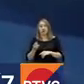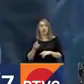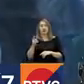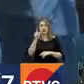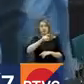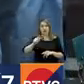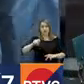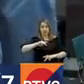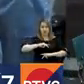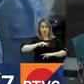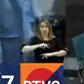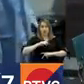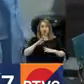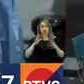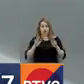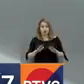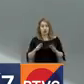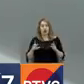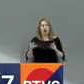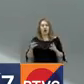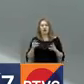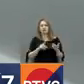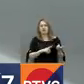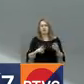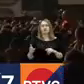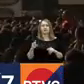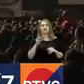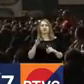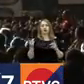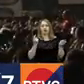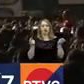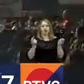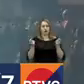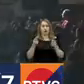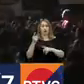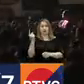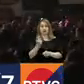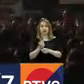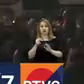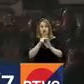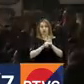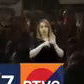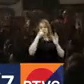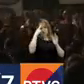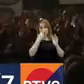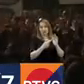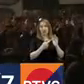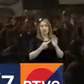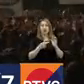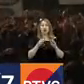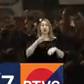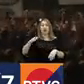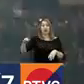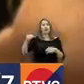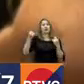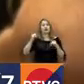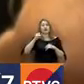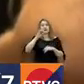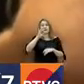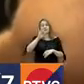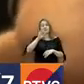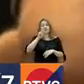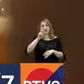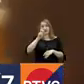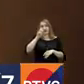establecimientos alistan los controles para no incumplir la norma en antioquia por ejemplo ya se han aplicado 7 millones 324 mil